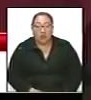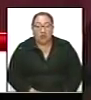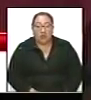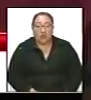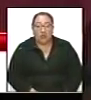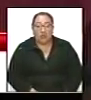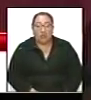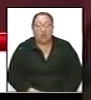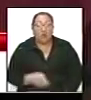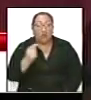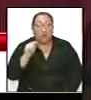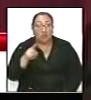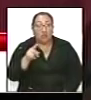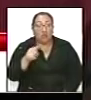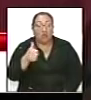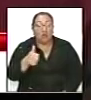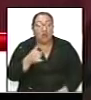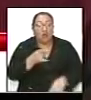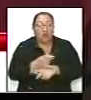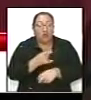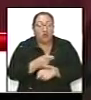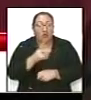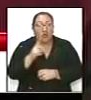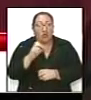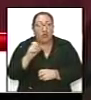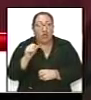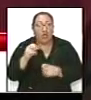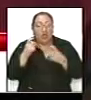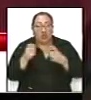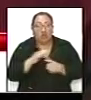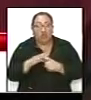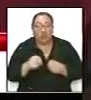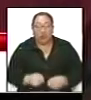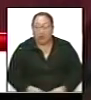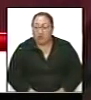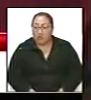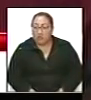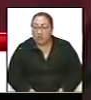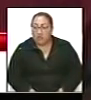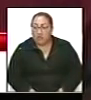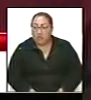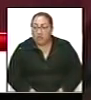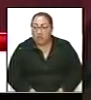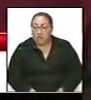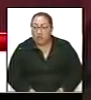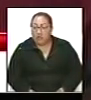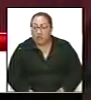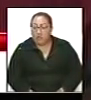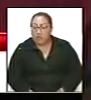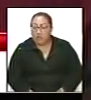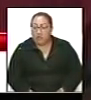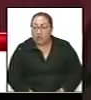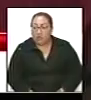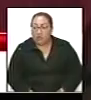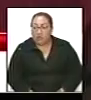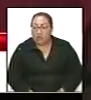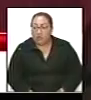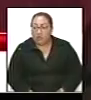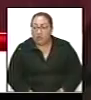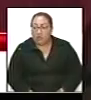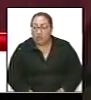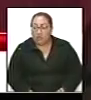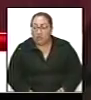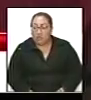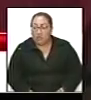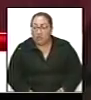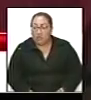eso es que la propia acusación dice, ah, es que Donaire regulariza. Ok, pero eso no forma parte de la administración. Por